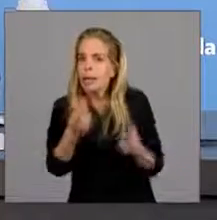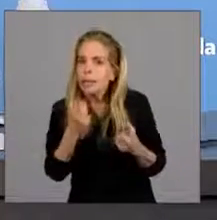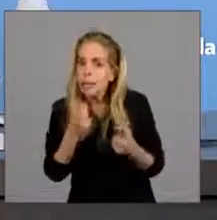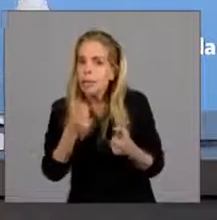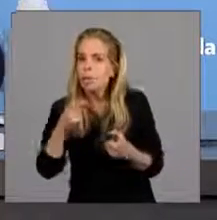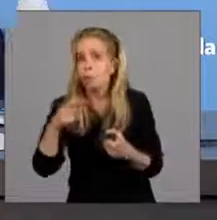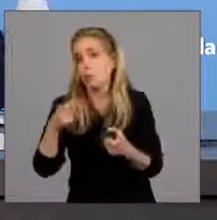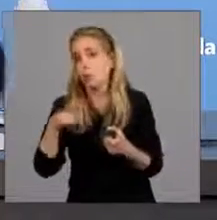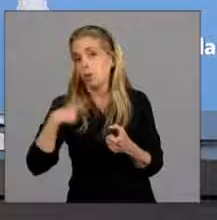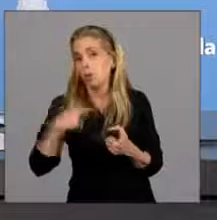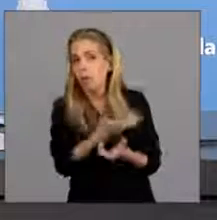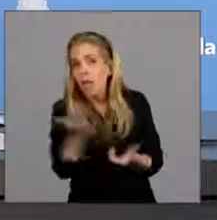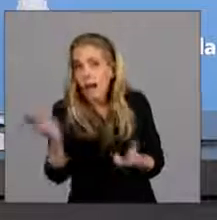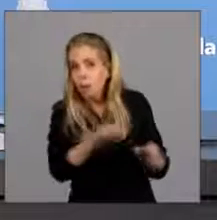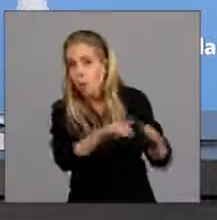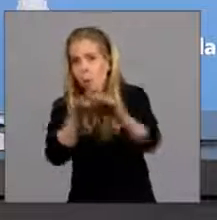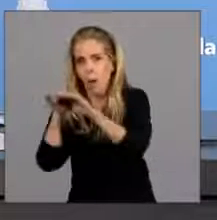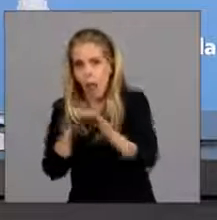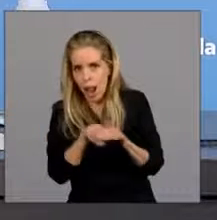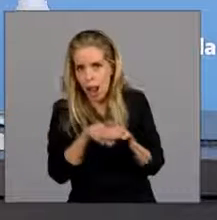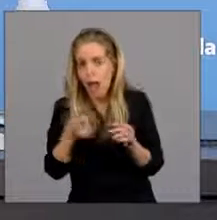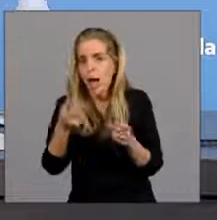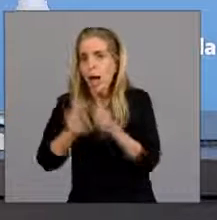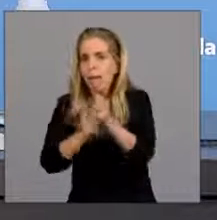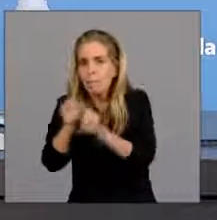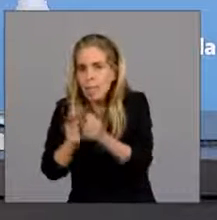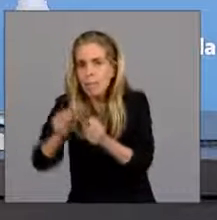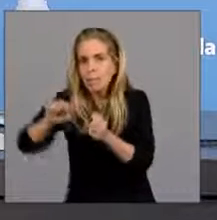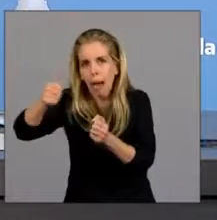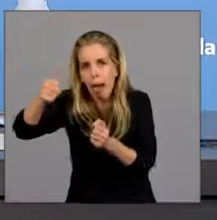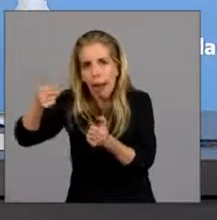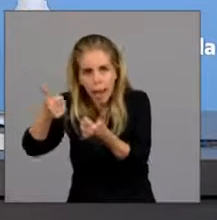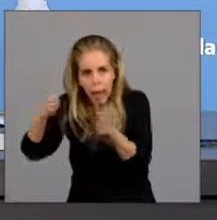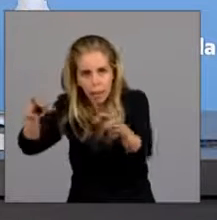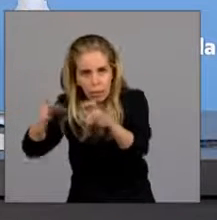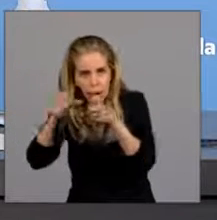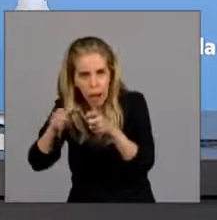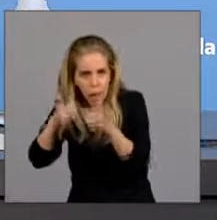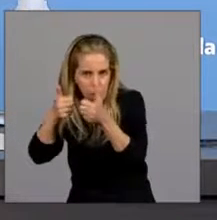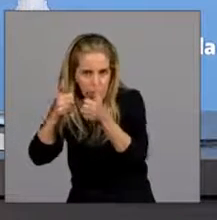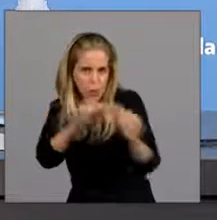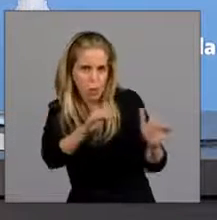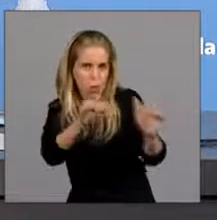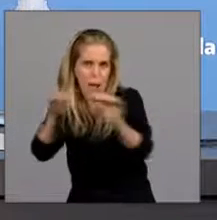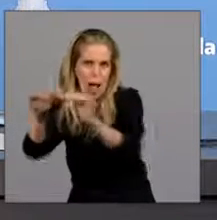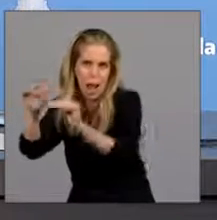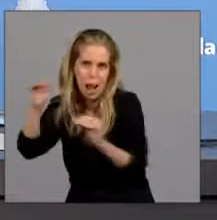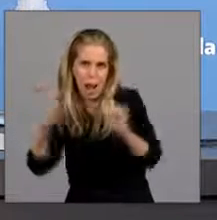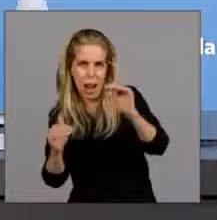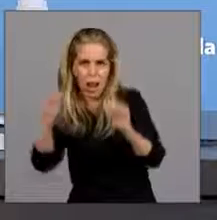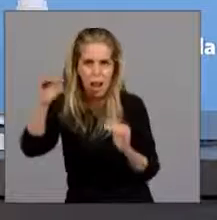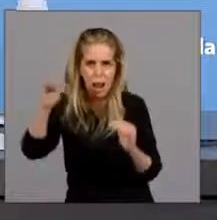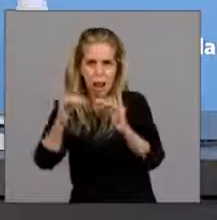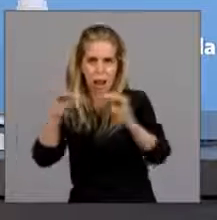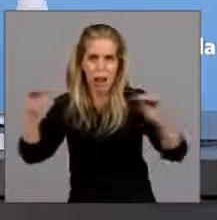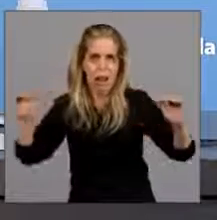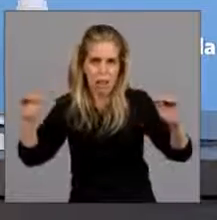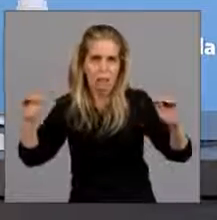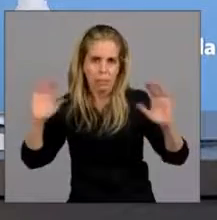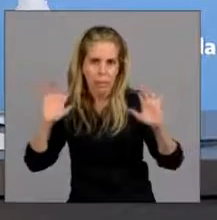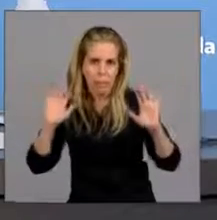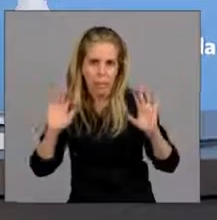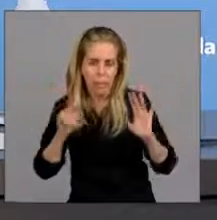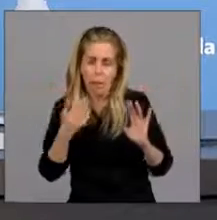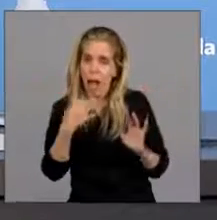ganen en la medida de lo que aportan, pero que haya un equilibrio social más justo, que creo que es lo